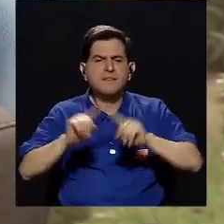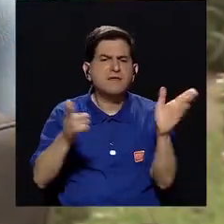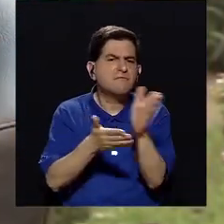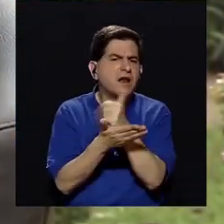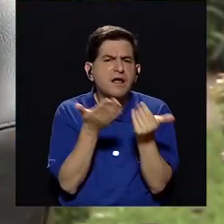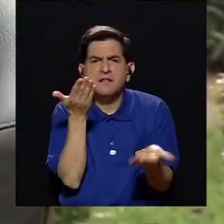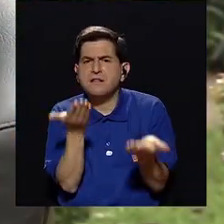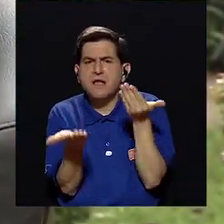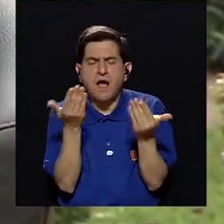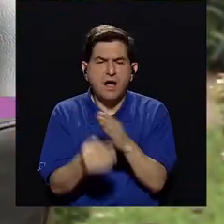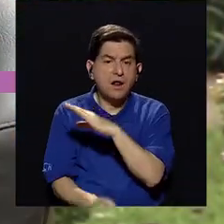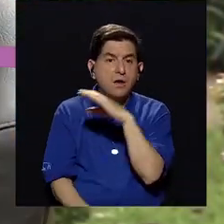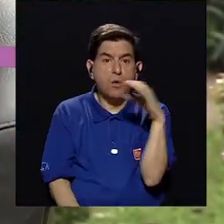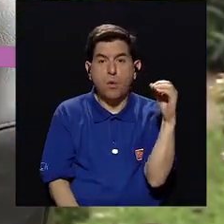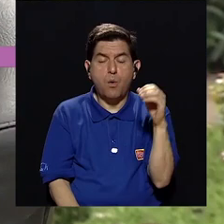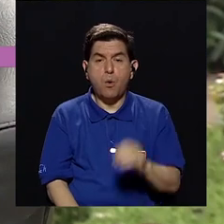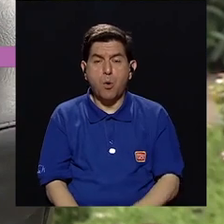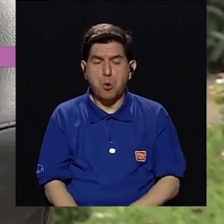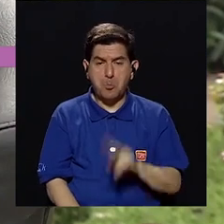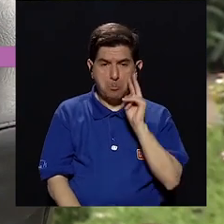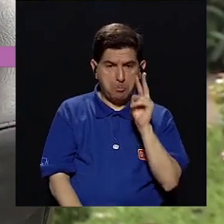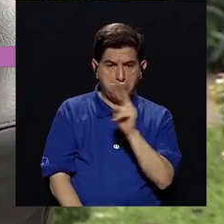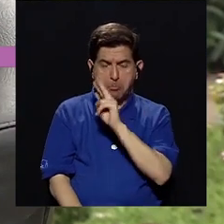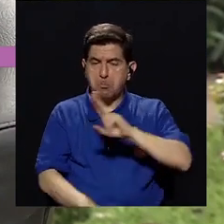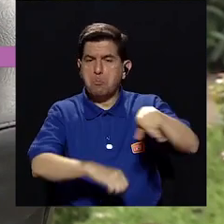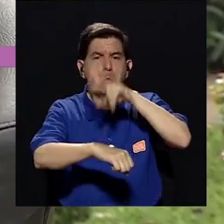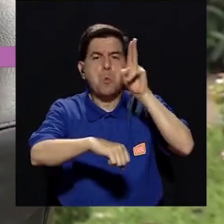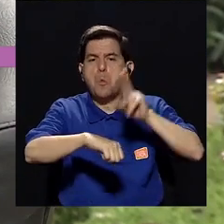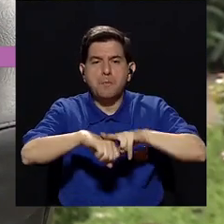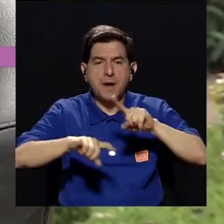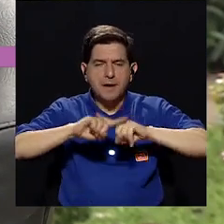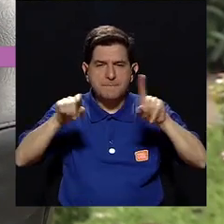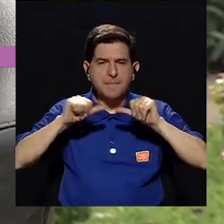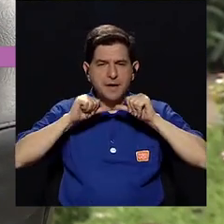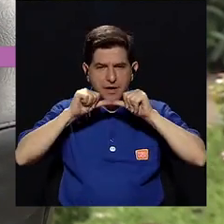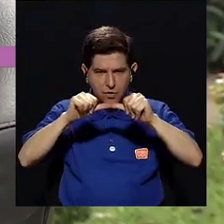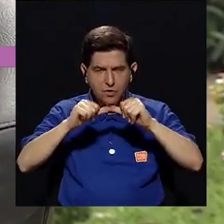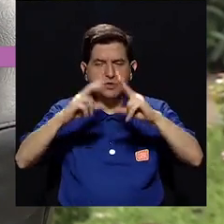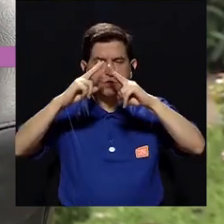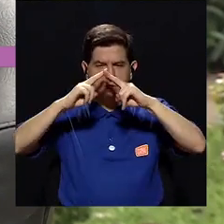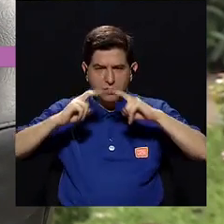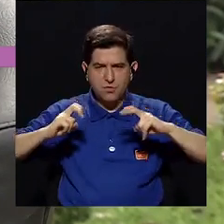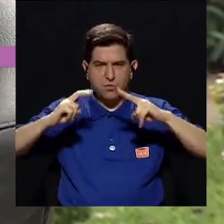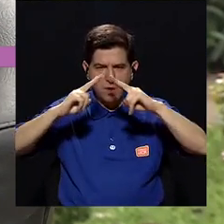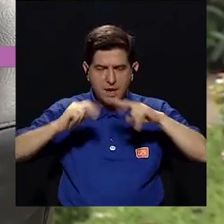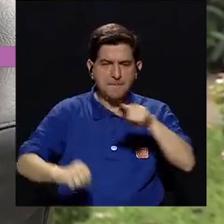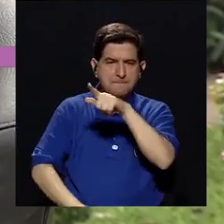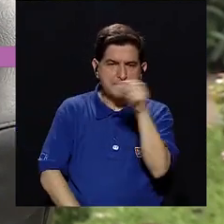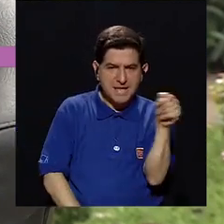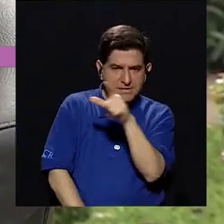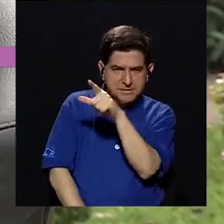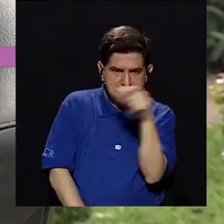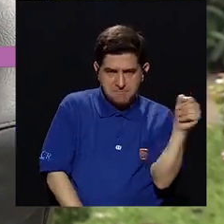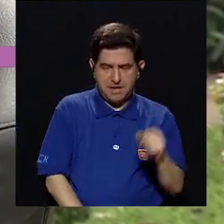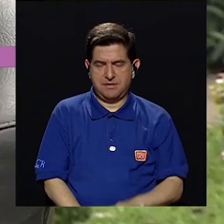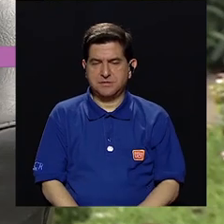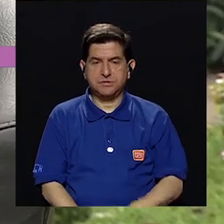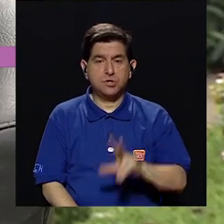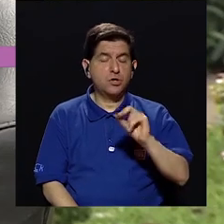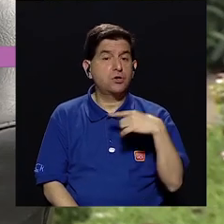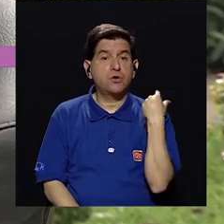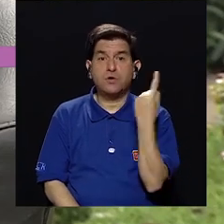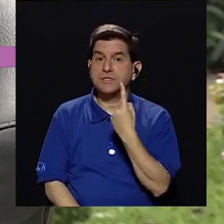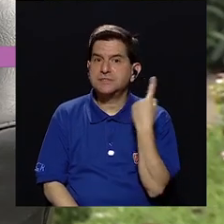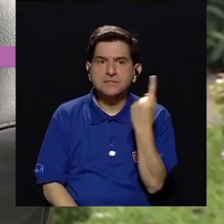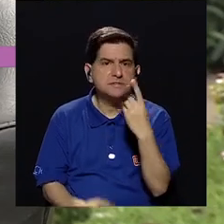diferente o si vemos que está normal verdad pero seguimos siempre en el chequeo mensual no está cada